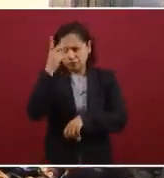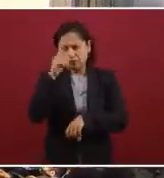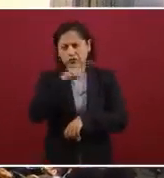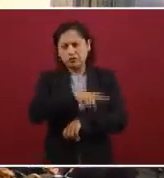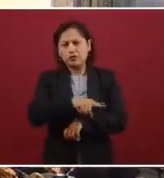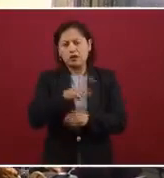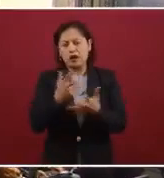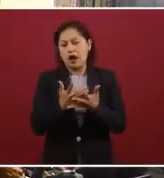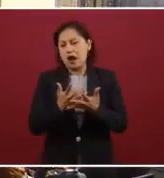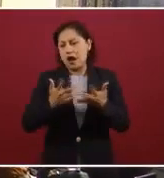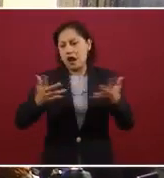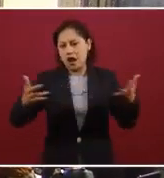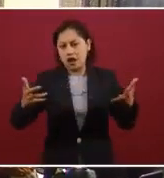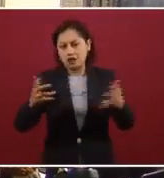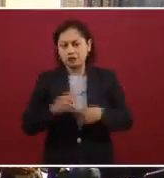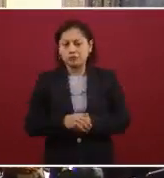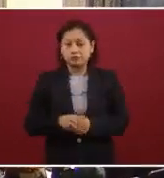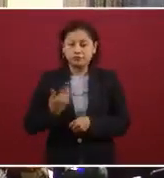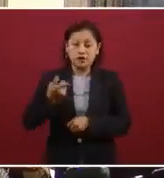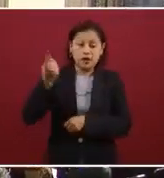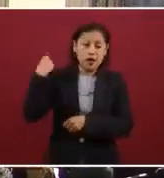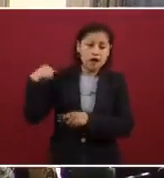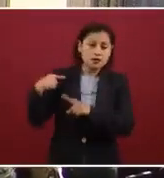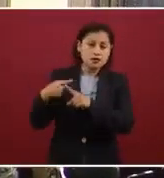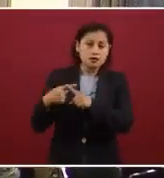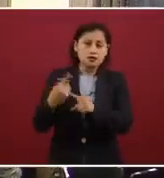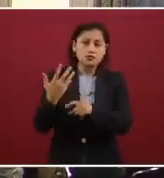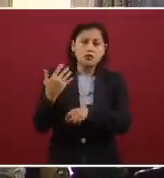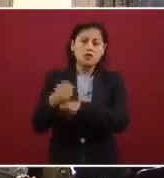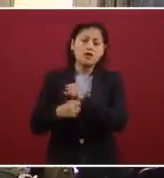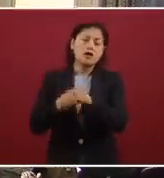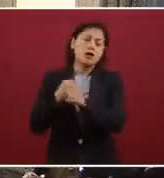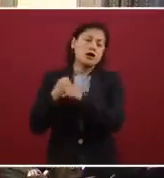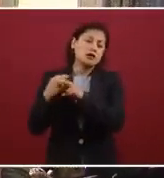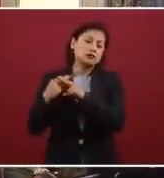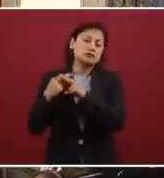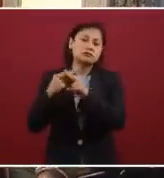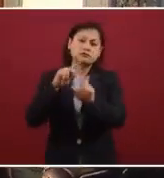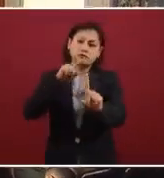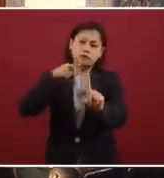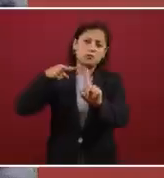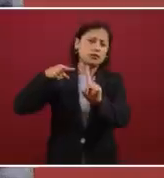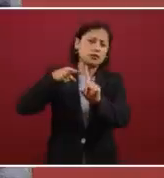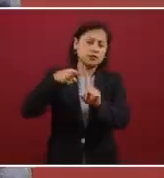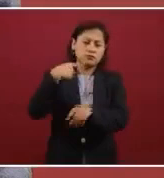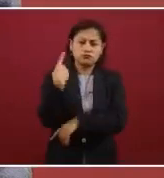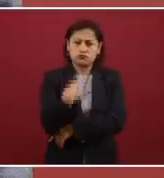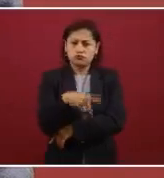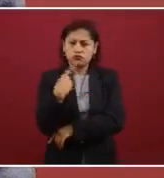que durante 50 años tenía como propósito obtener utilidades,